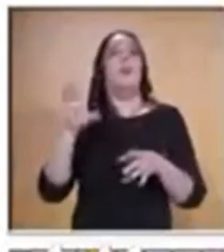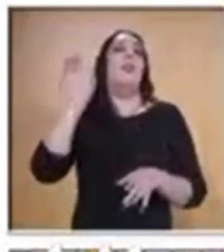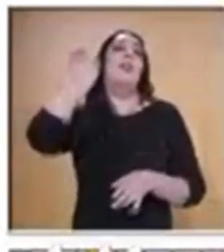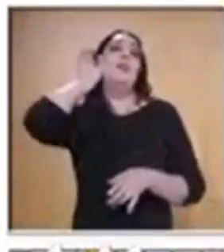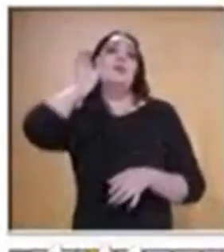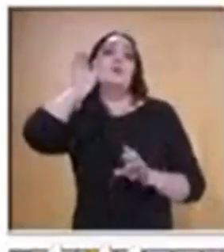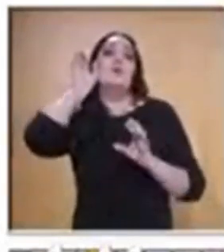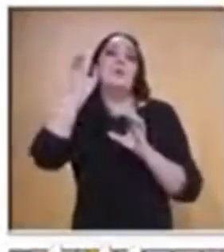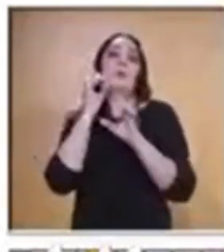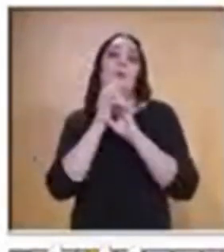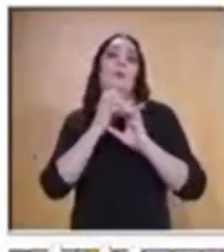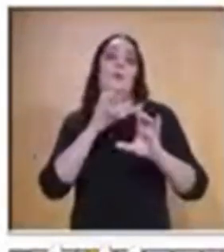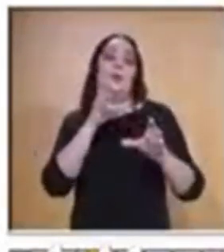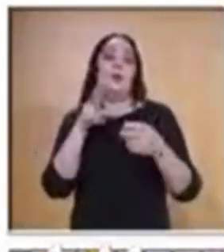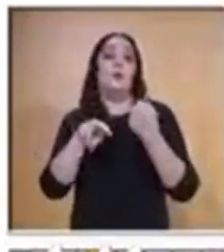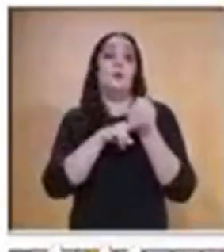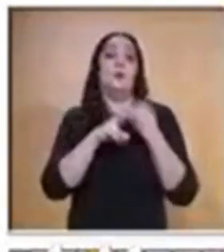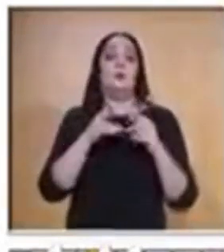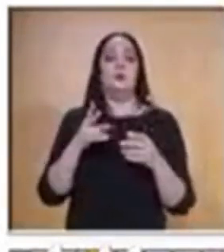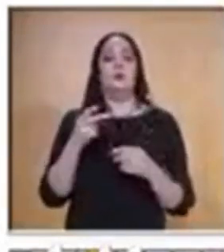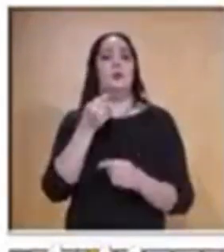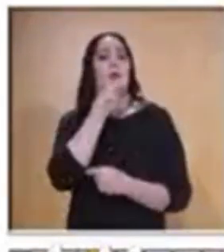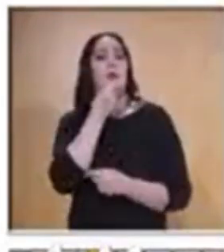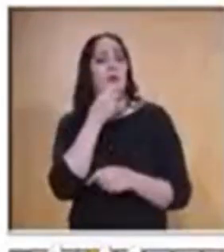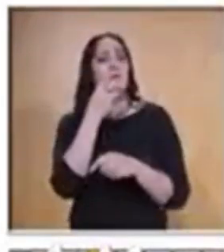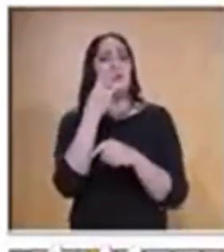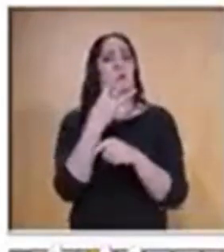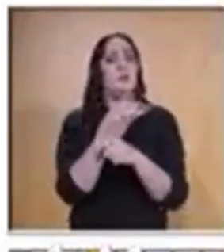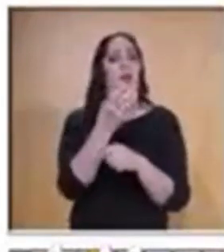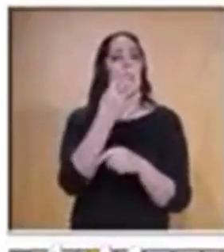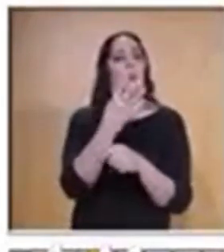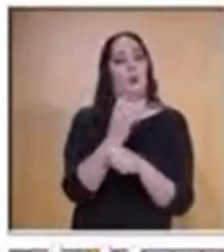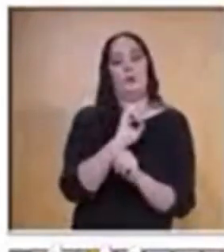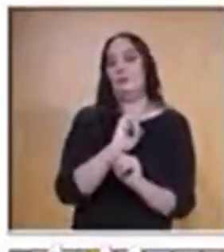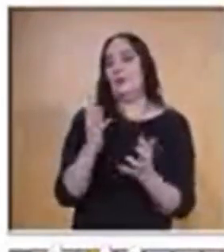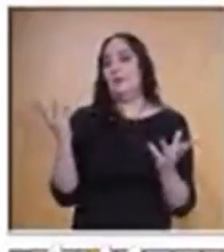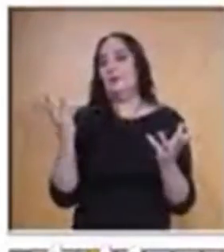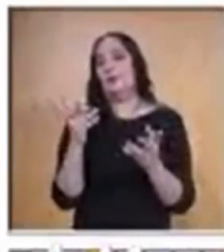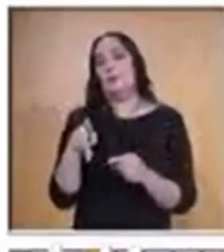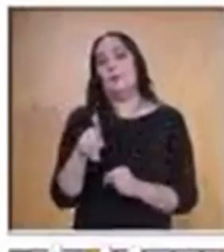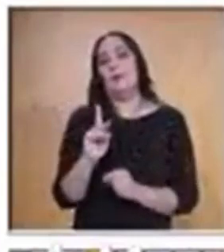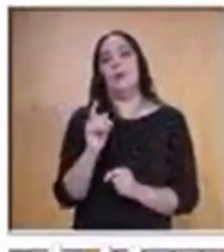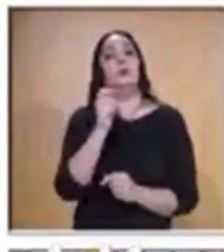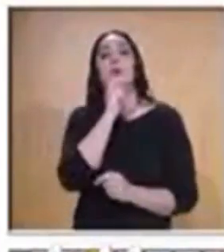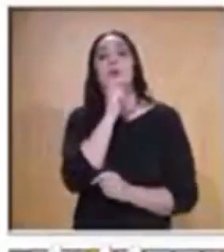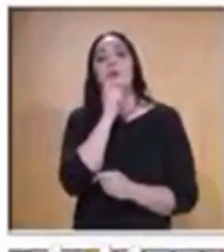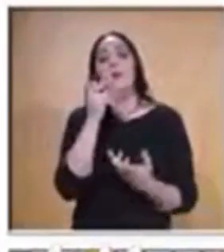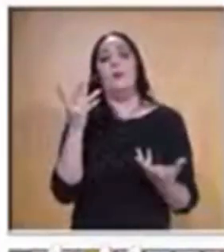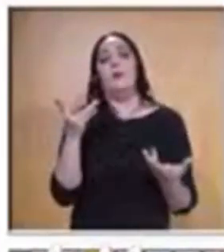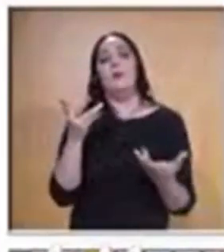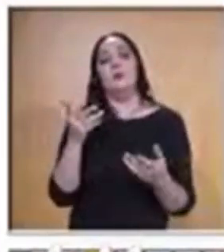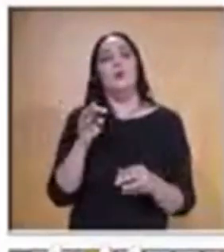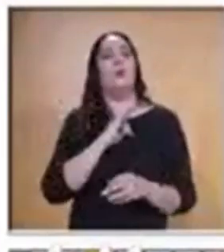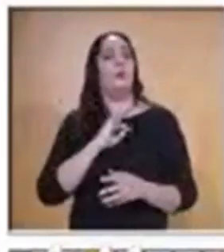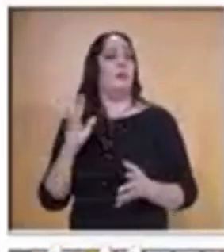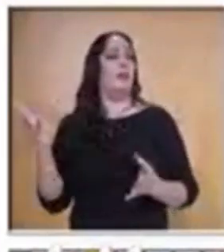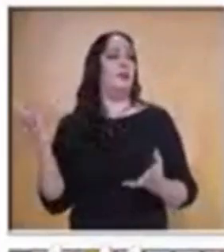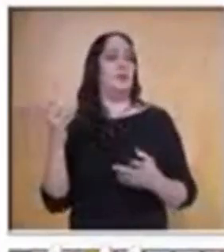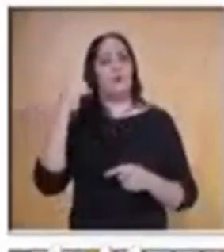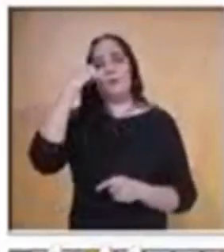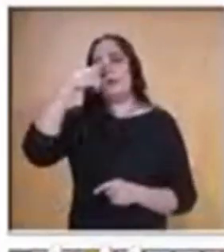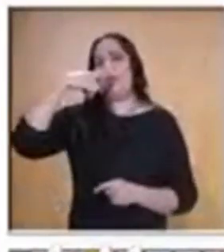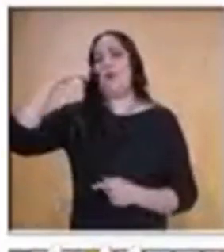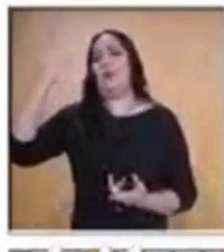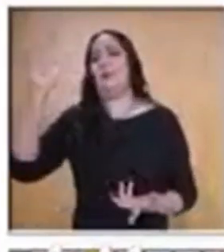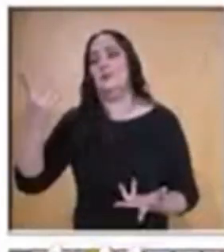Los niños de tercero y cuarto ya lo deben de haber tenido. ¿Por qué? Pues porque ya lo vieron en clase, pero los que no lo tengan lo pueden realizar de esta manera sencilla que les